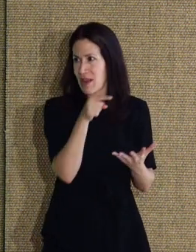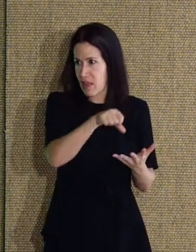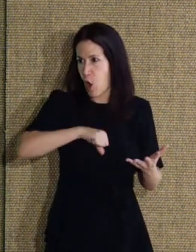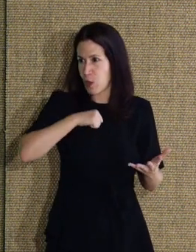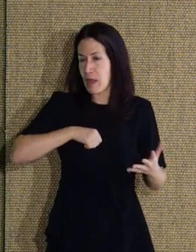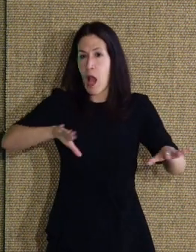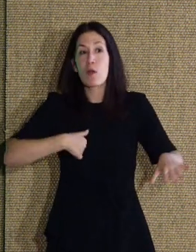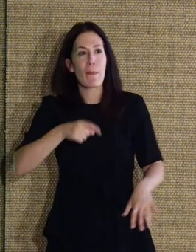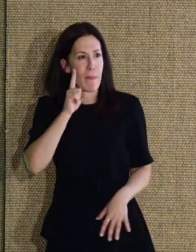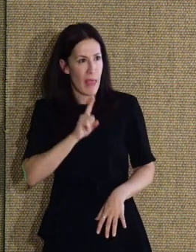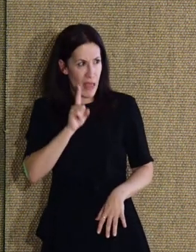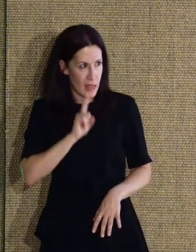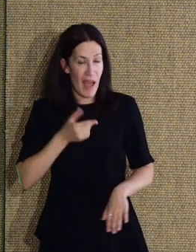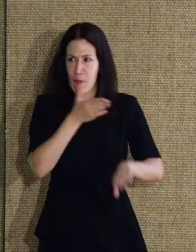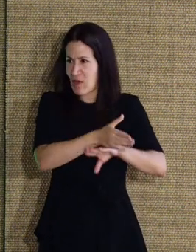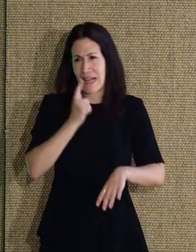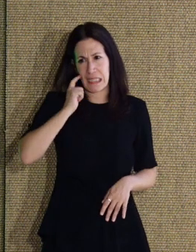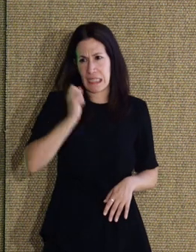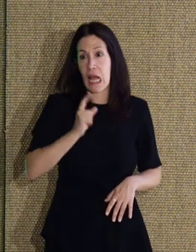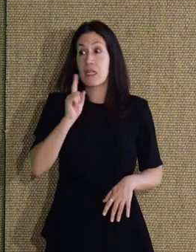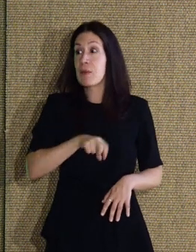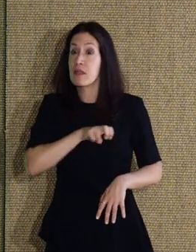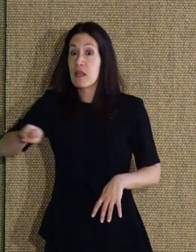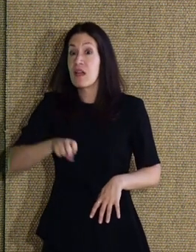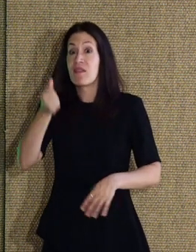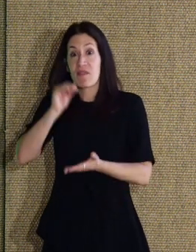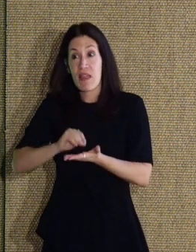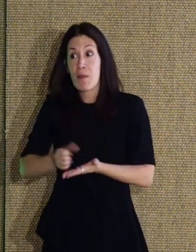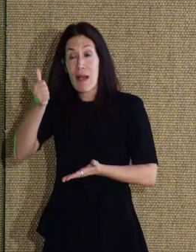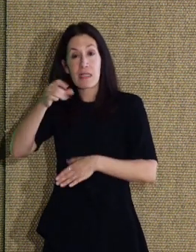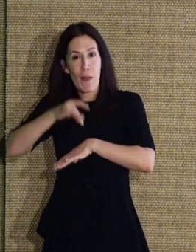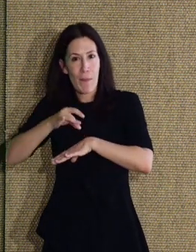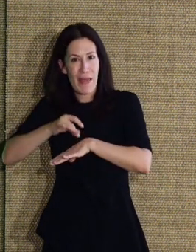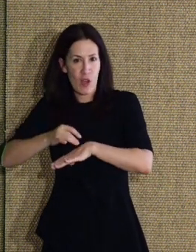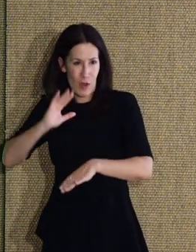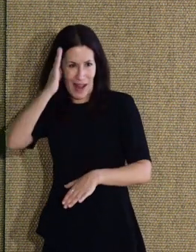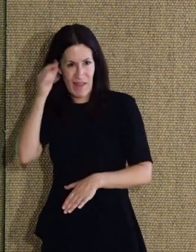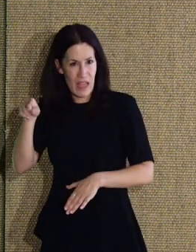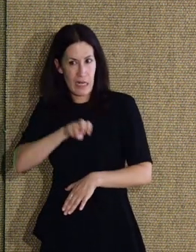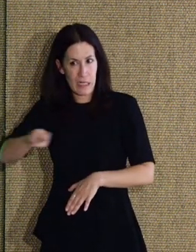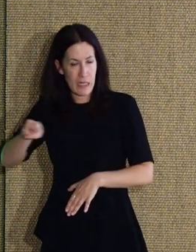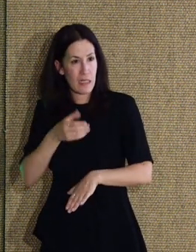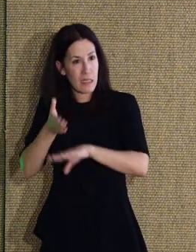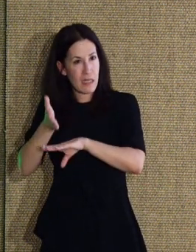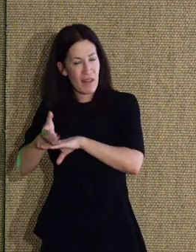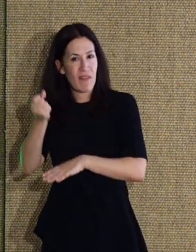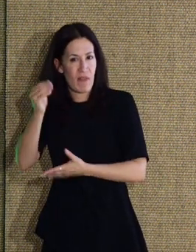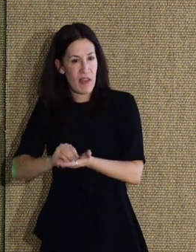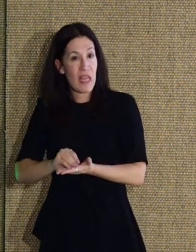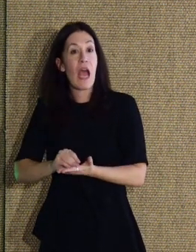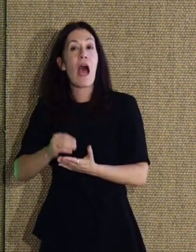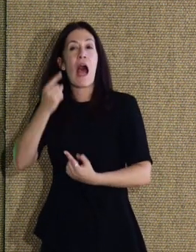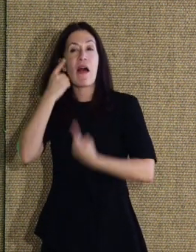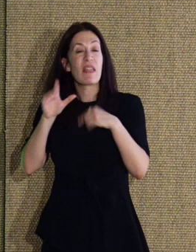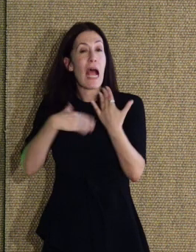Aunque mienta también va muchas más veces a su médico de Medicina general o incluso algún